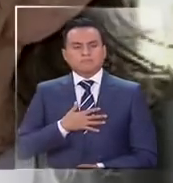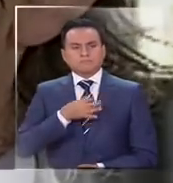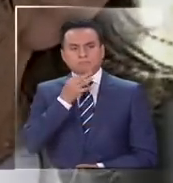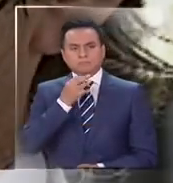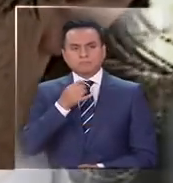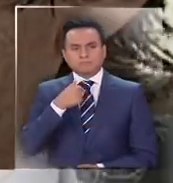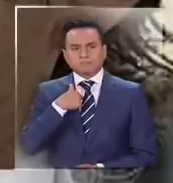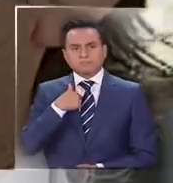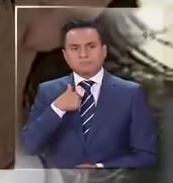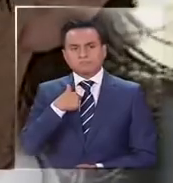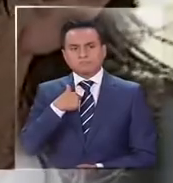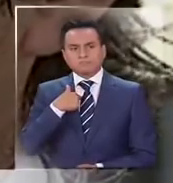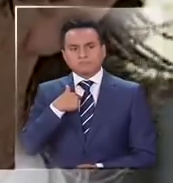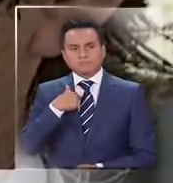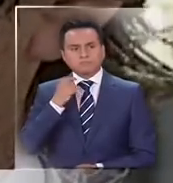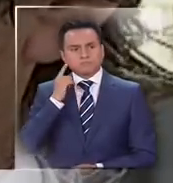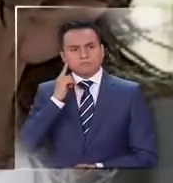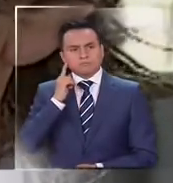estuve regando.